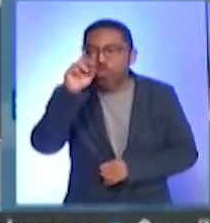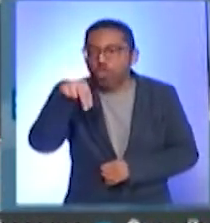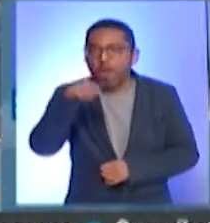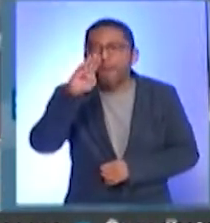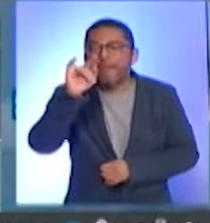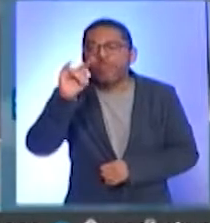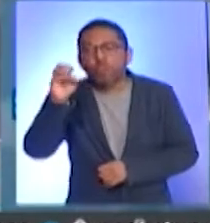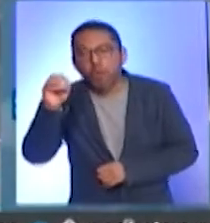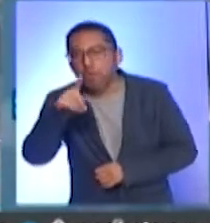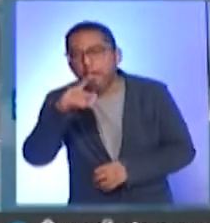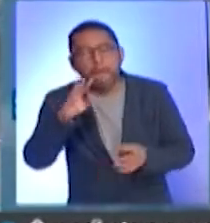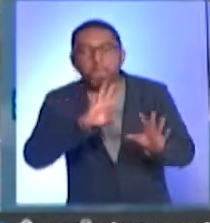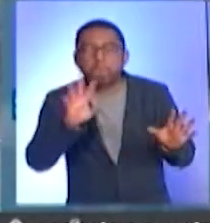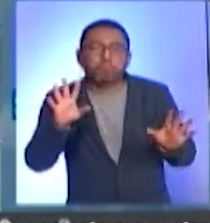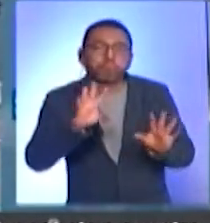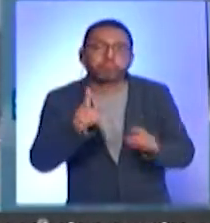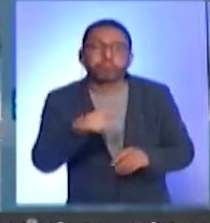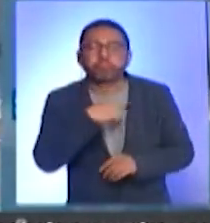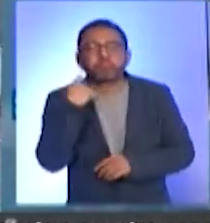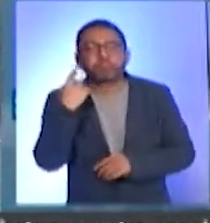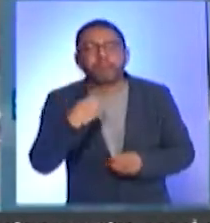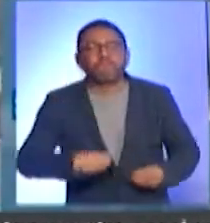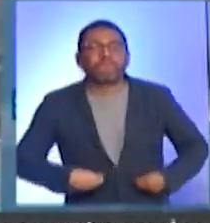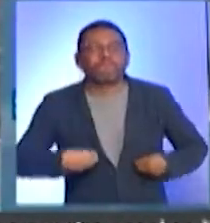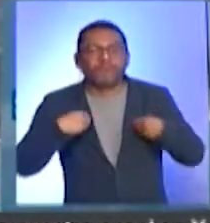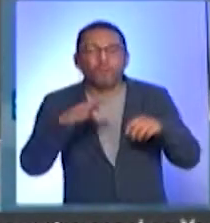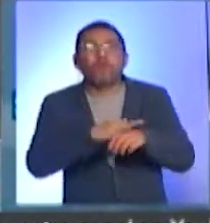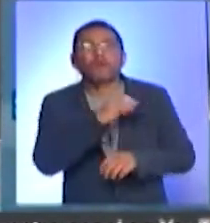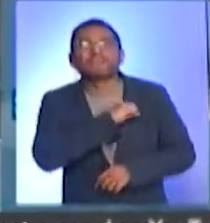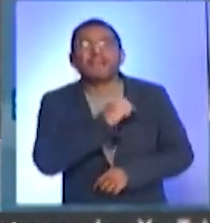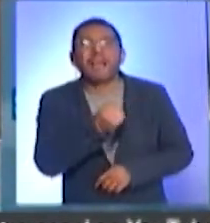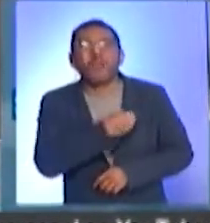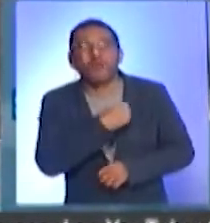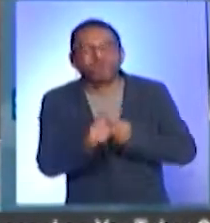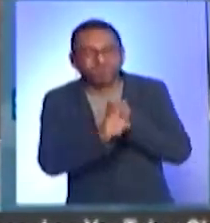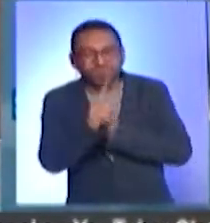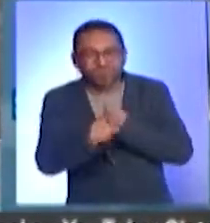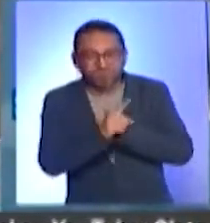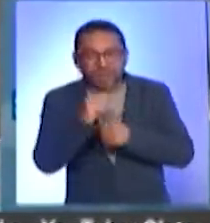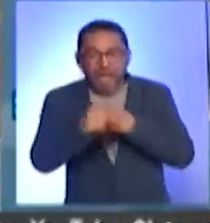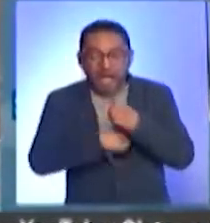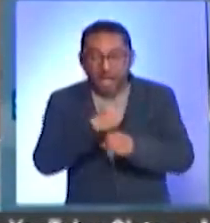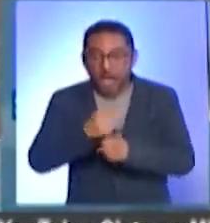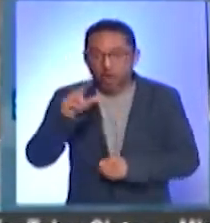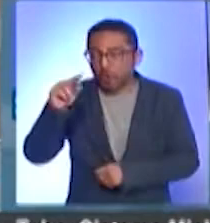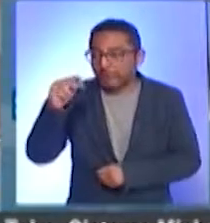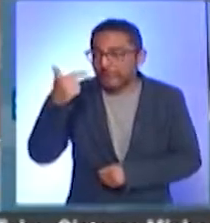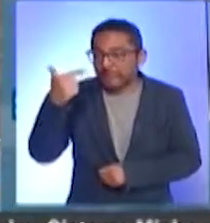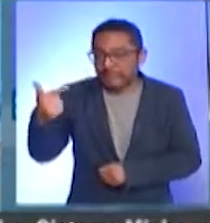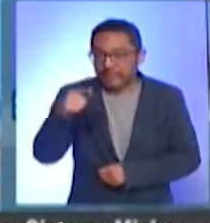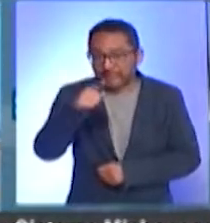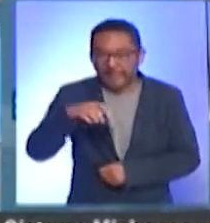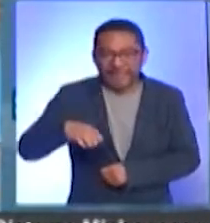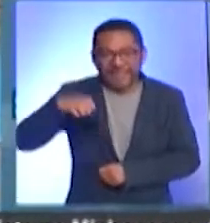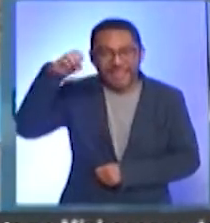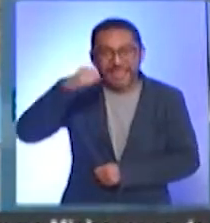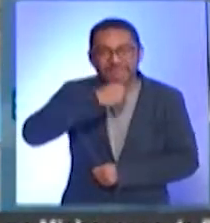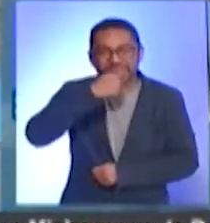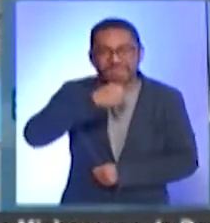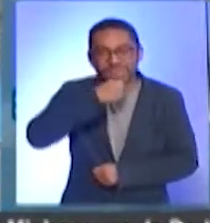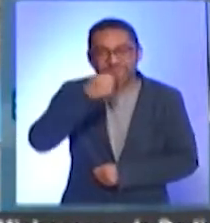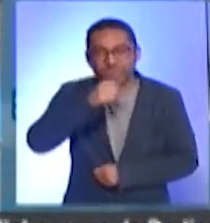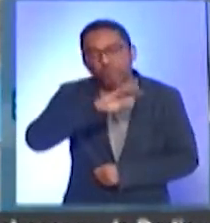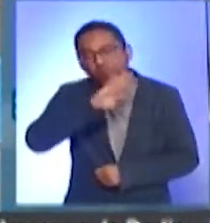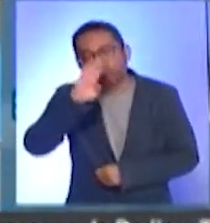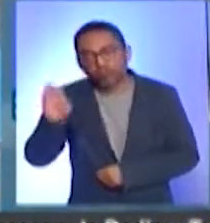carrera de su vida por complicaciones de salud a los 87 años de edad falleció el atleta de la tercera edad en el hospital de links de